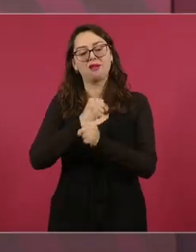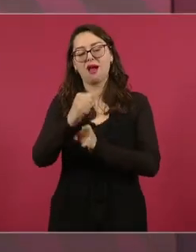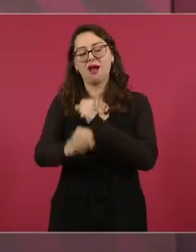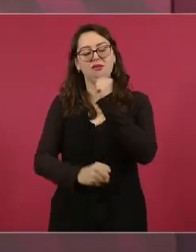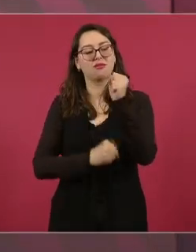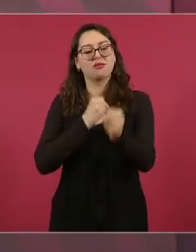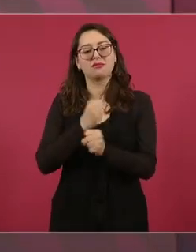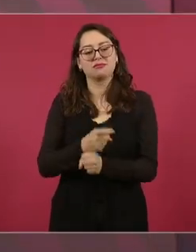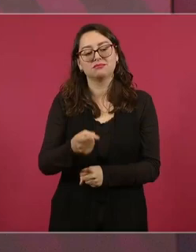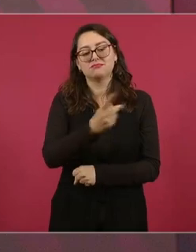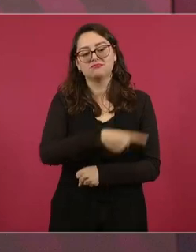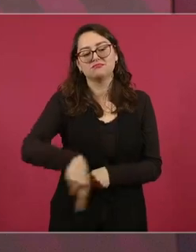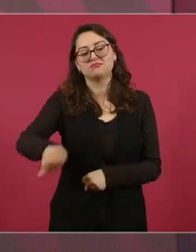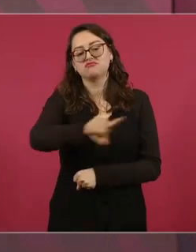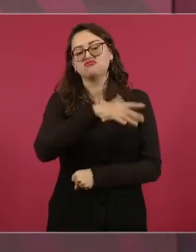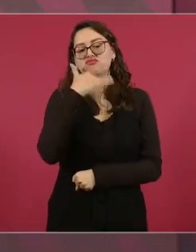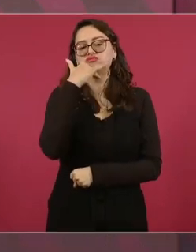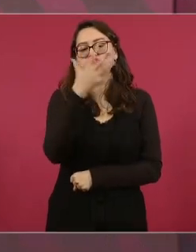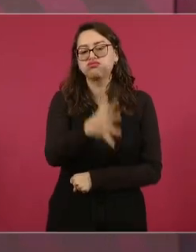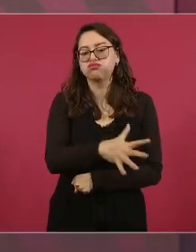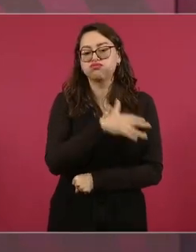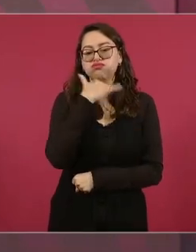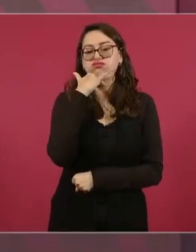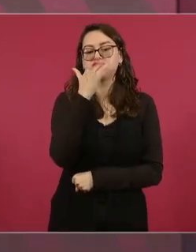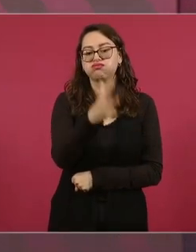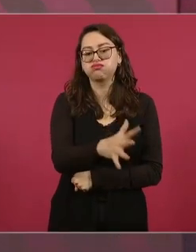de un régimen corrupto,